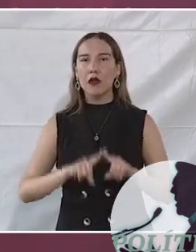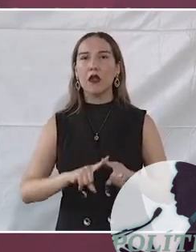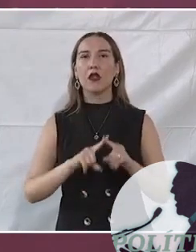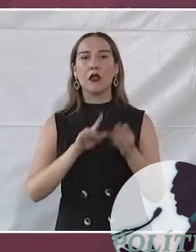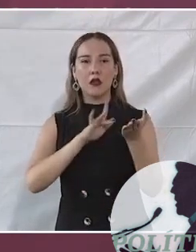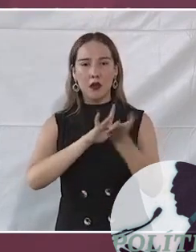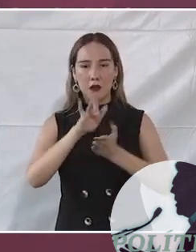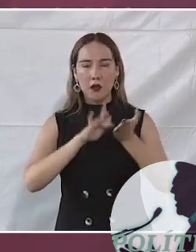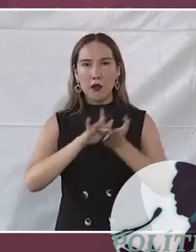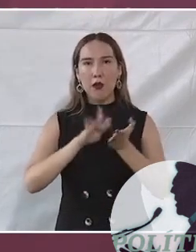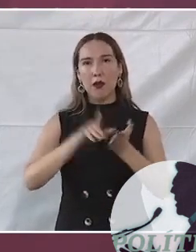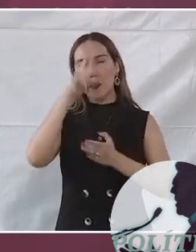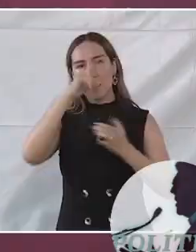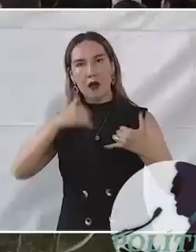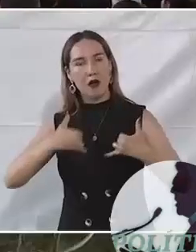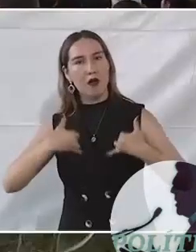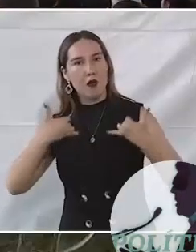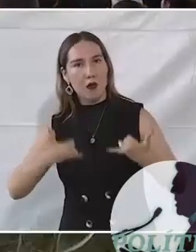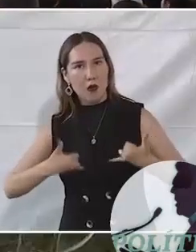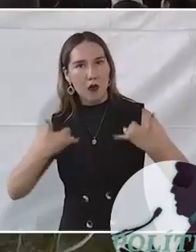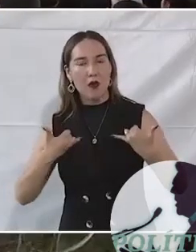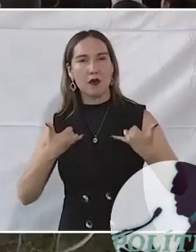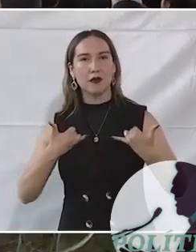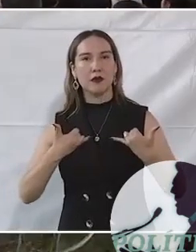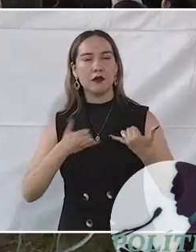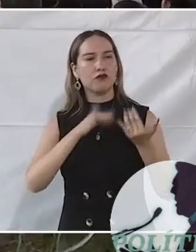la drogadicción y que tengan